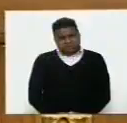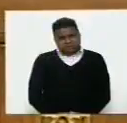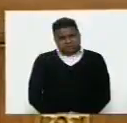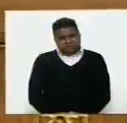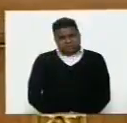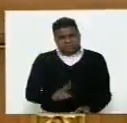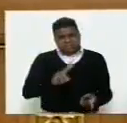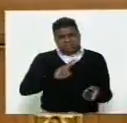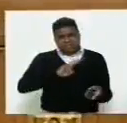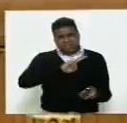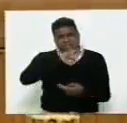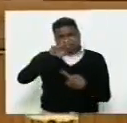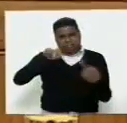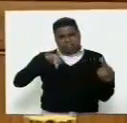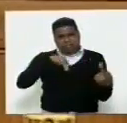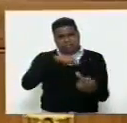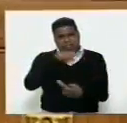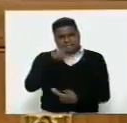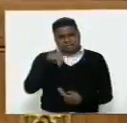es